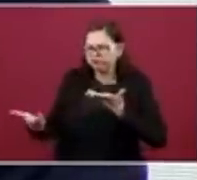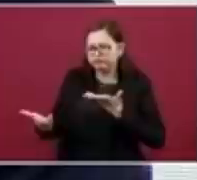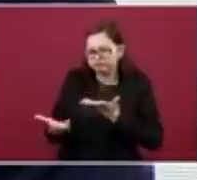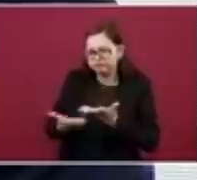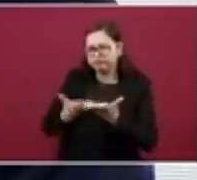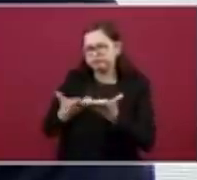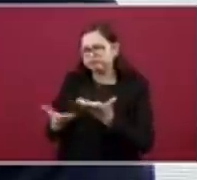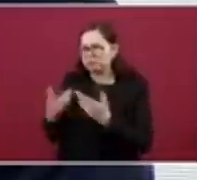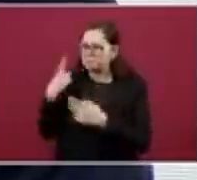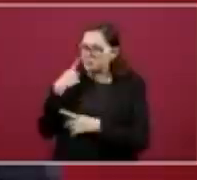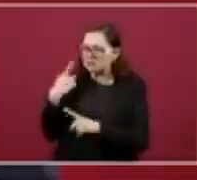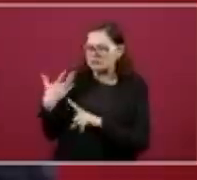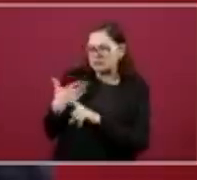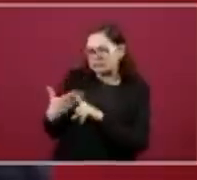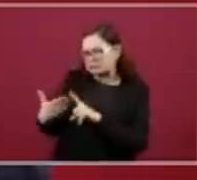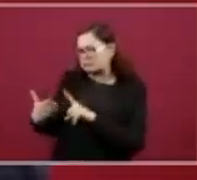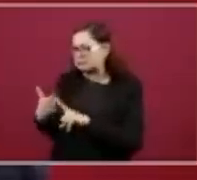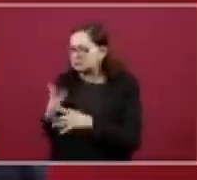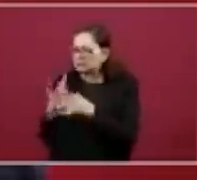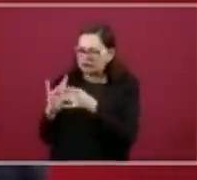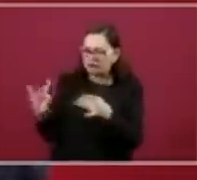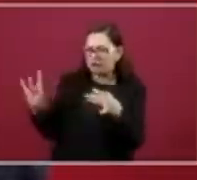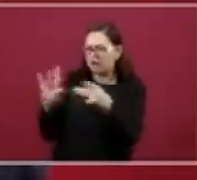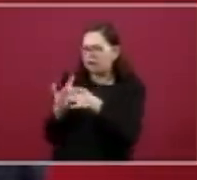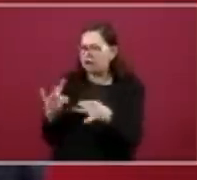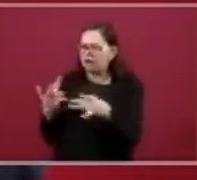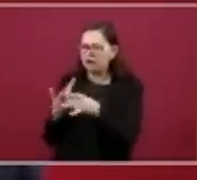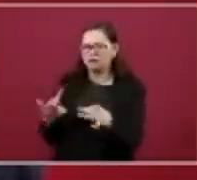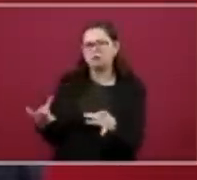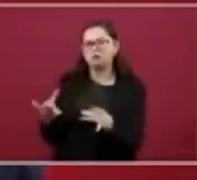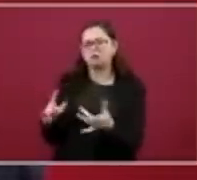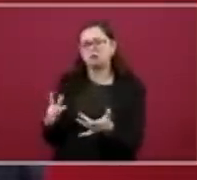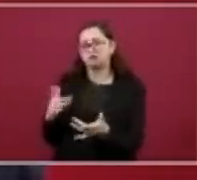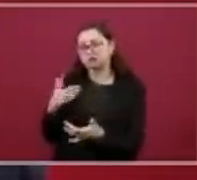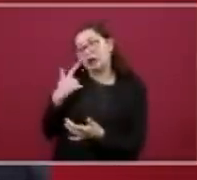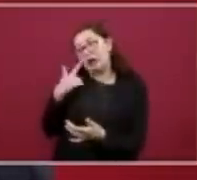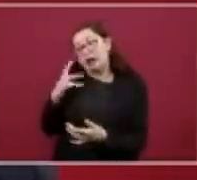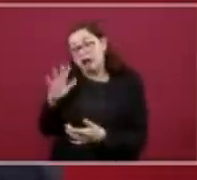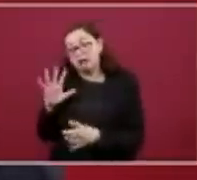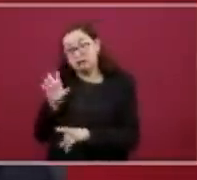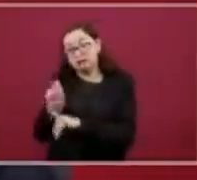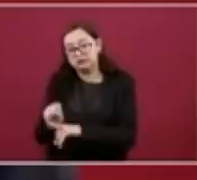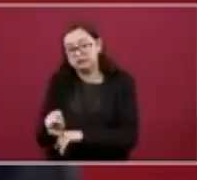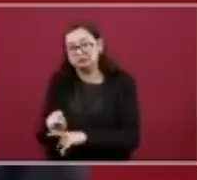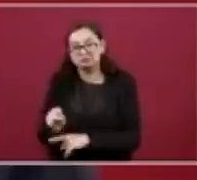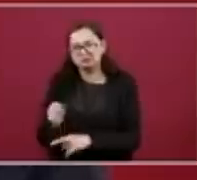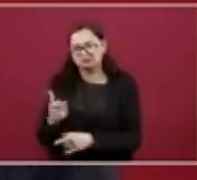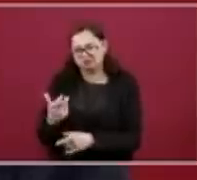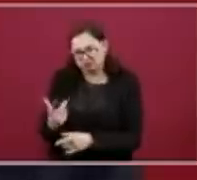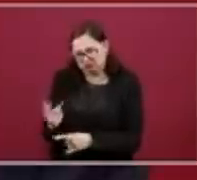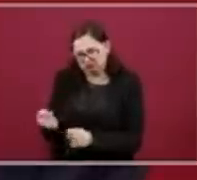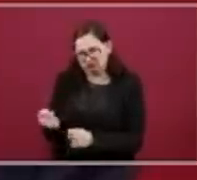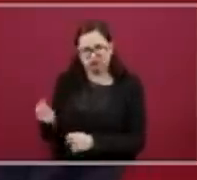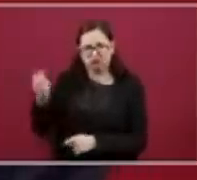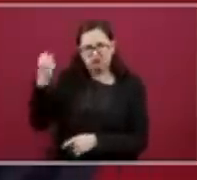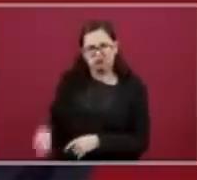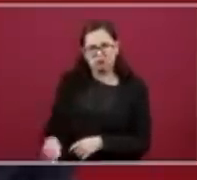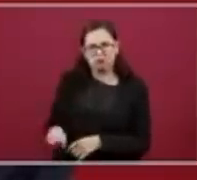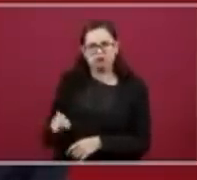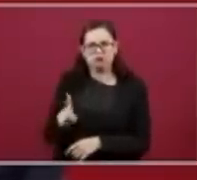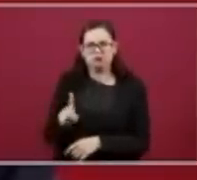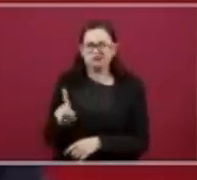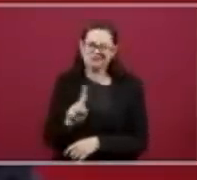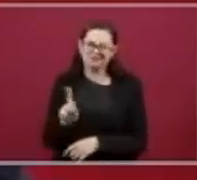persuadir, no a imponer absolutamente nada. Ese es el segundo